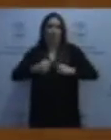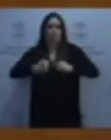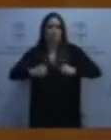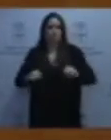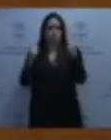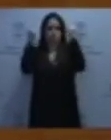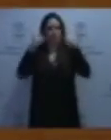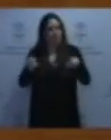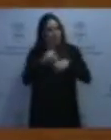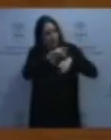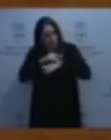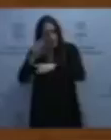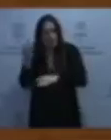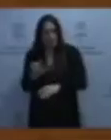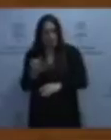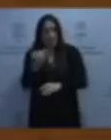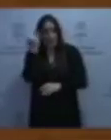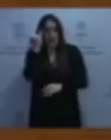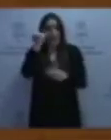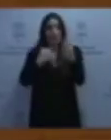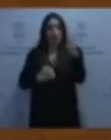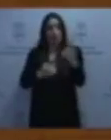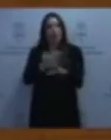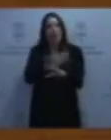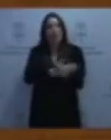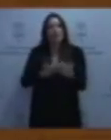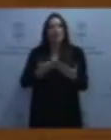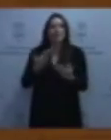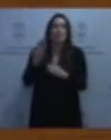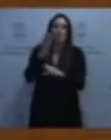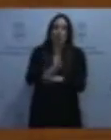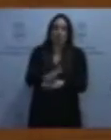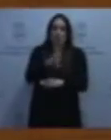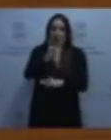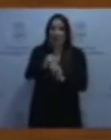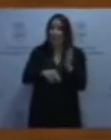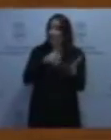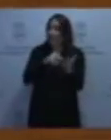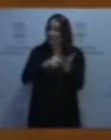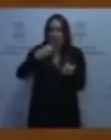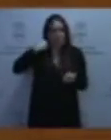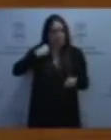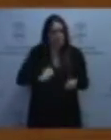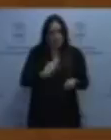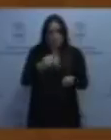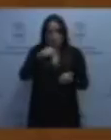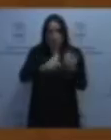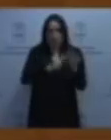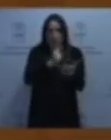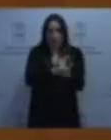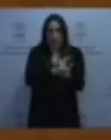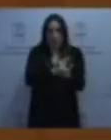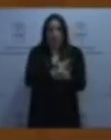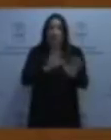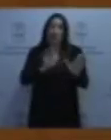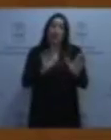Recordamos que estas dos iniciativas fueron precedidas de mociones declarativas que reclamaban exactamente lo mismo, pero en